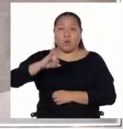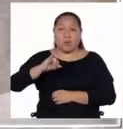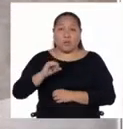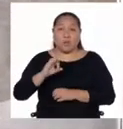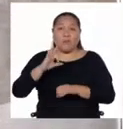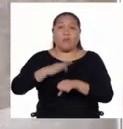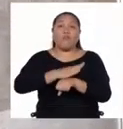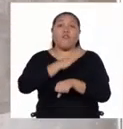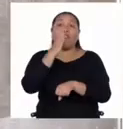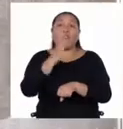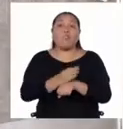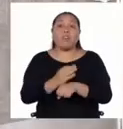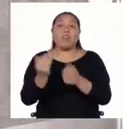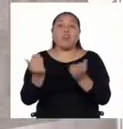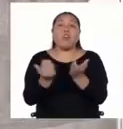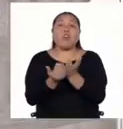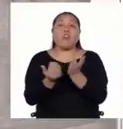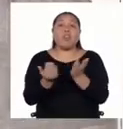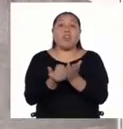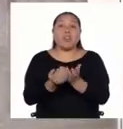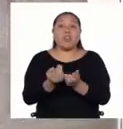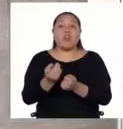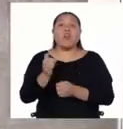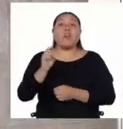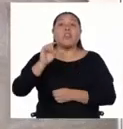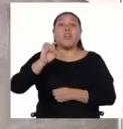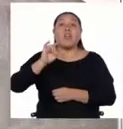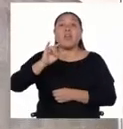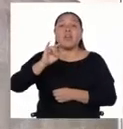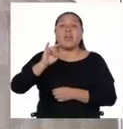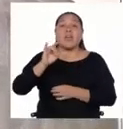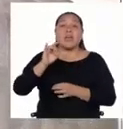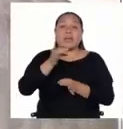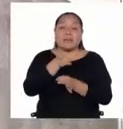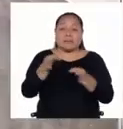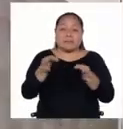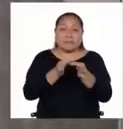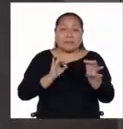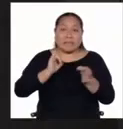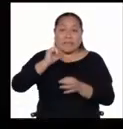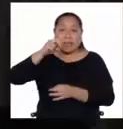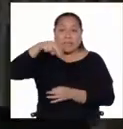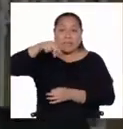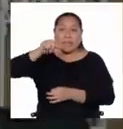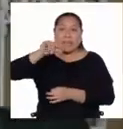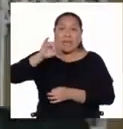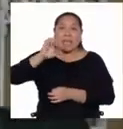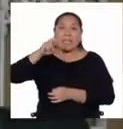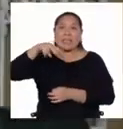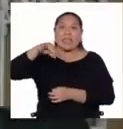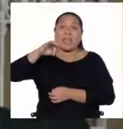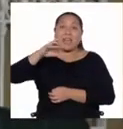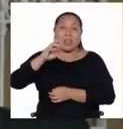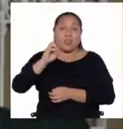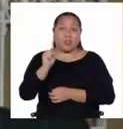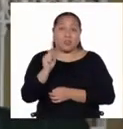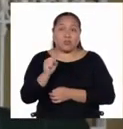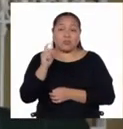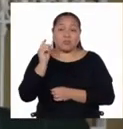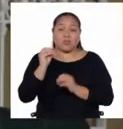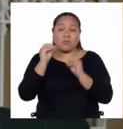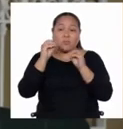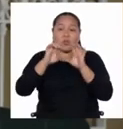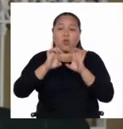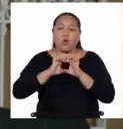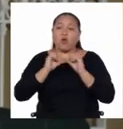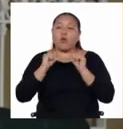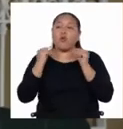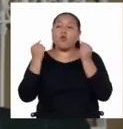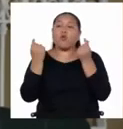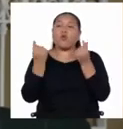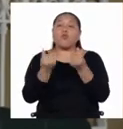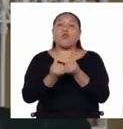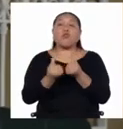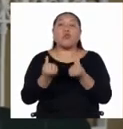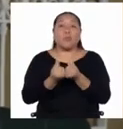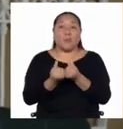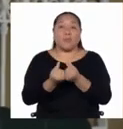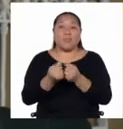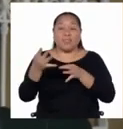la escuela de ingenieros y ellos son como, se forma el staff de ingenieros del